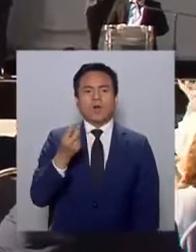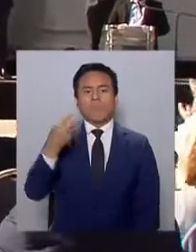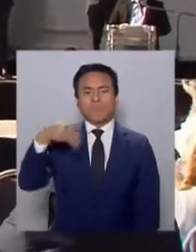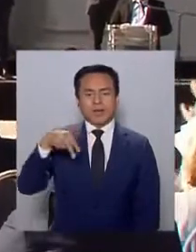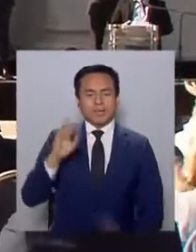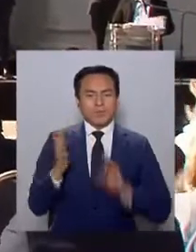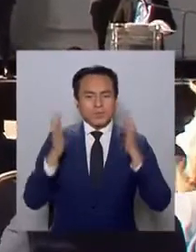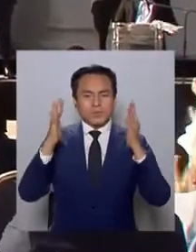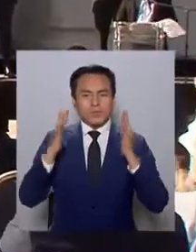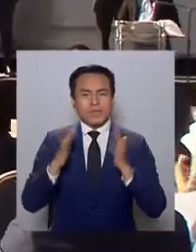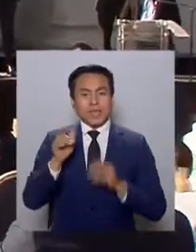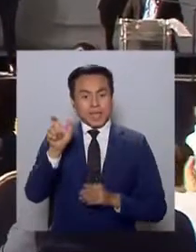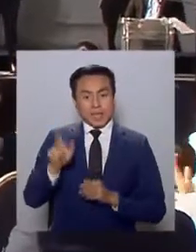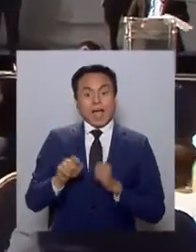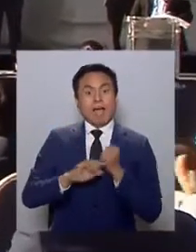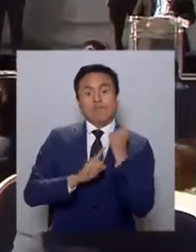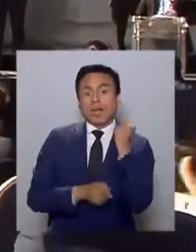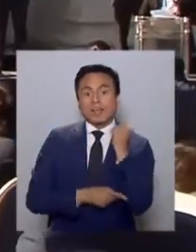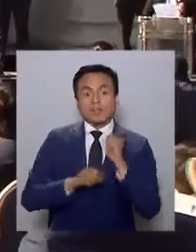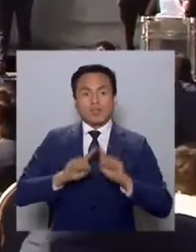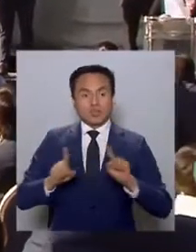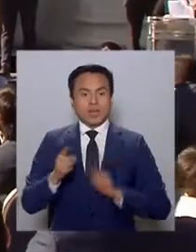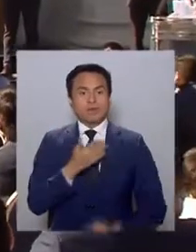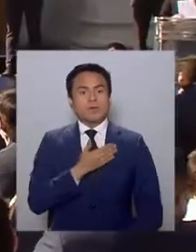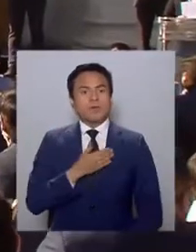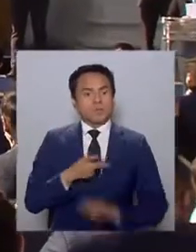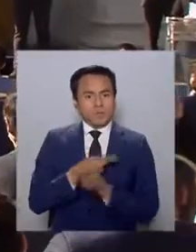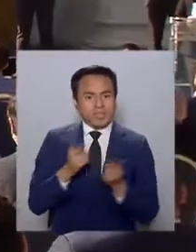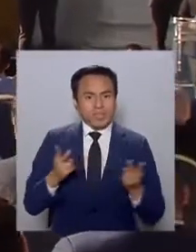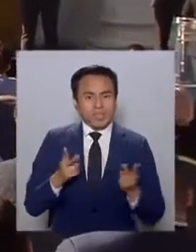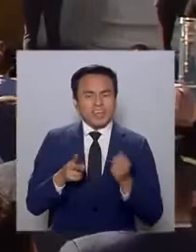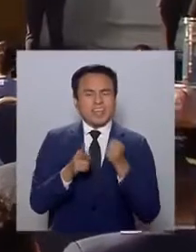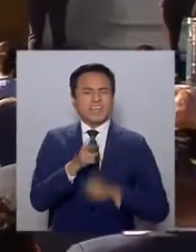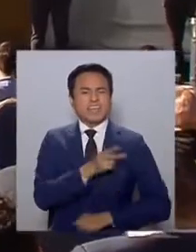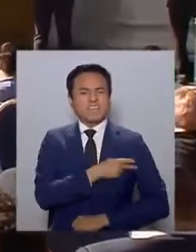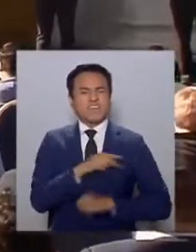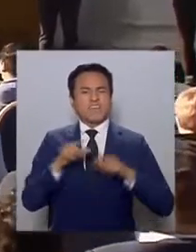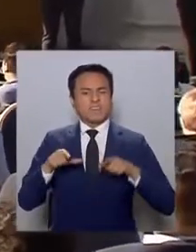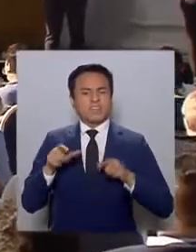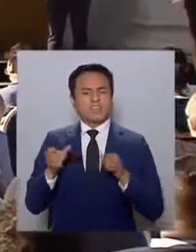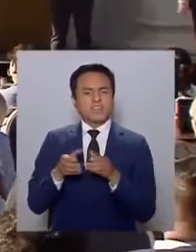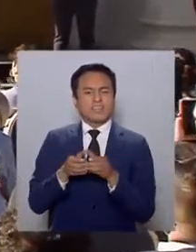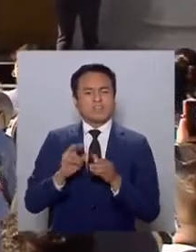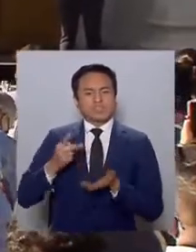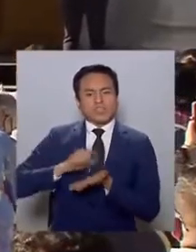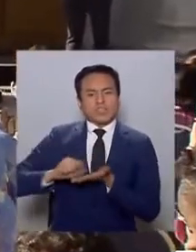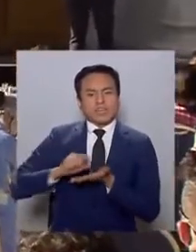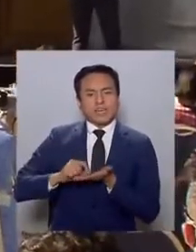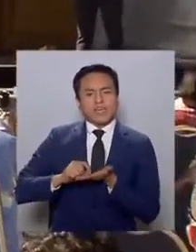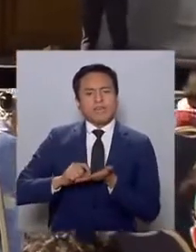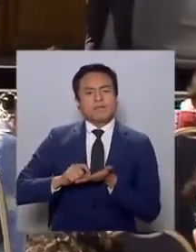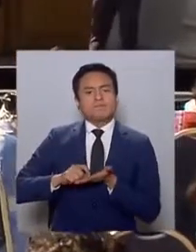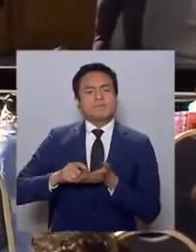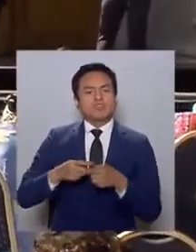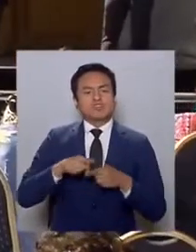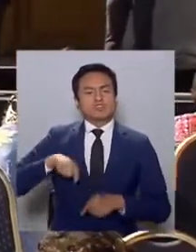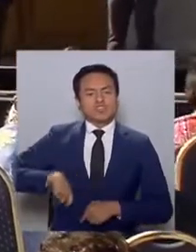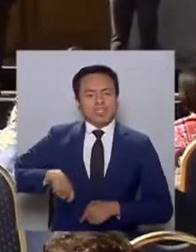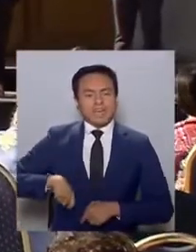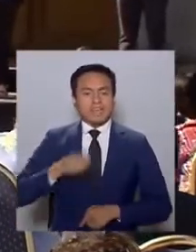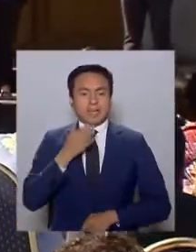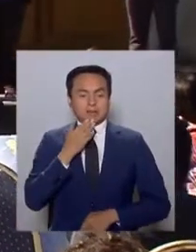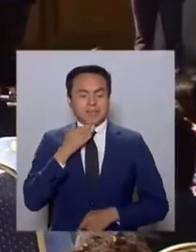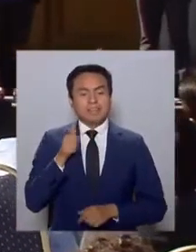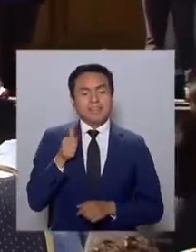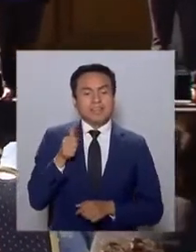Janet Jara es abogada y administradora pública, fue jefe de gabinete de la Subsecretaría de Previsión Social y